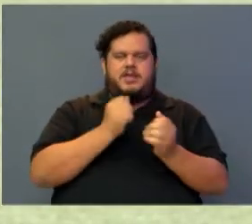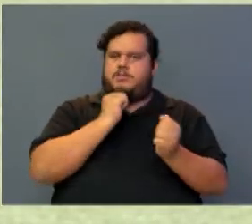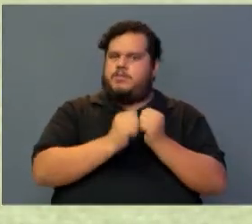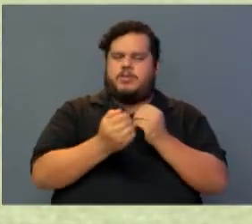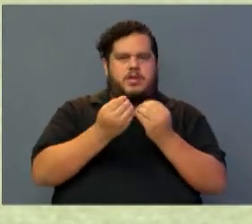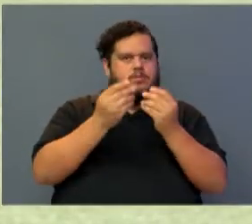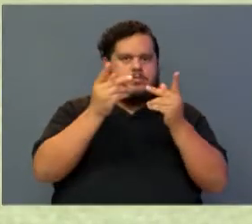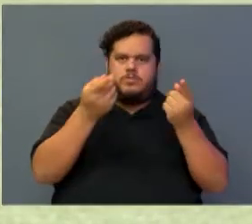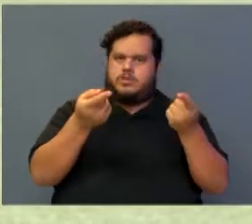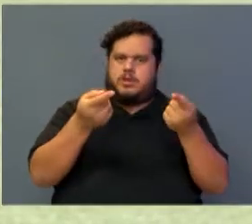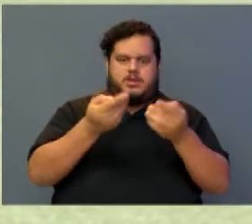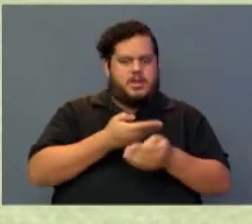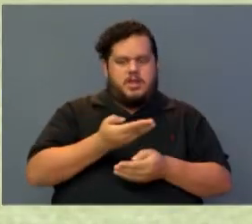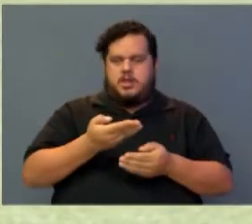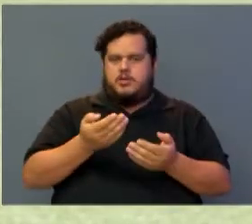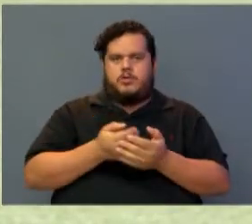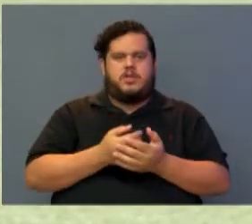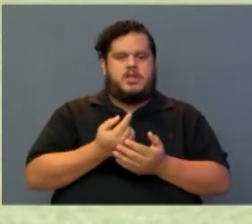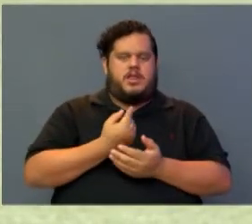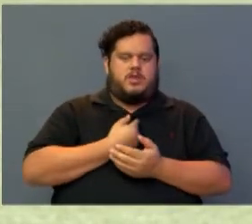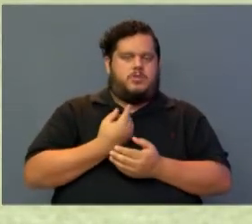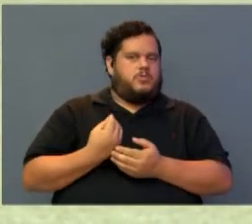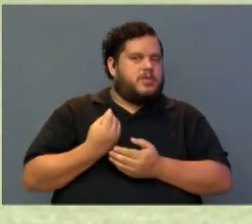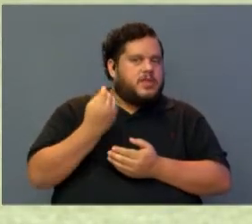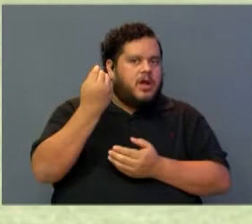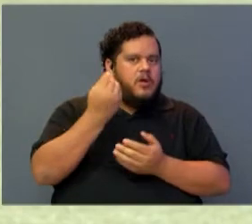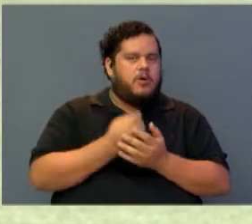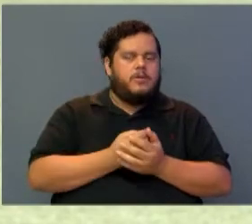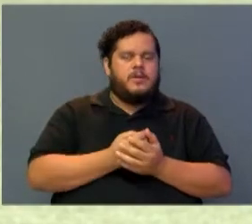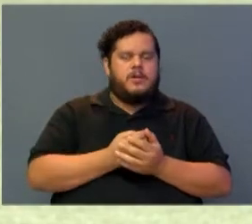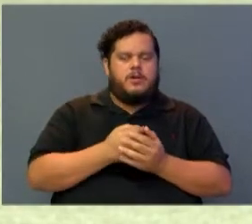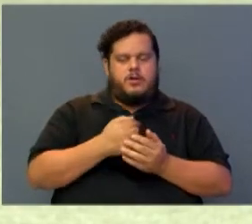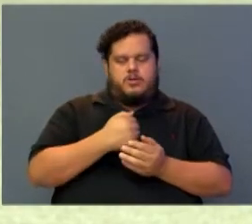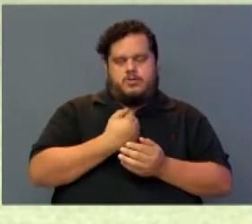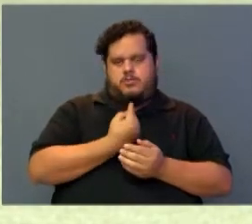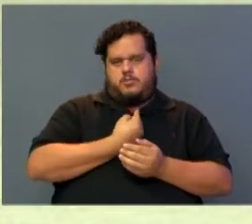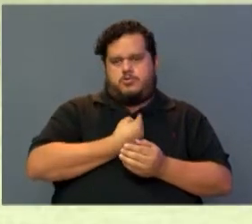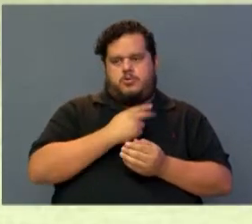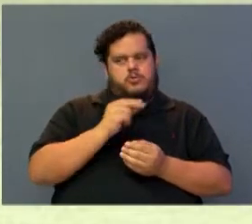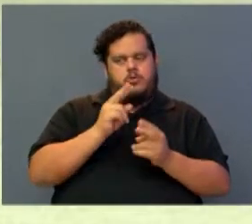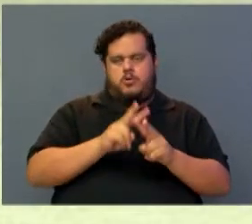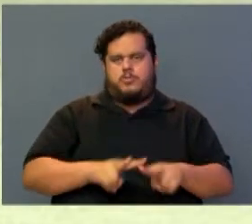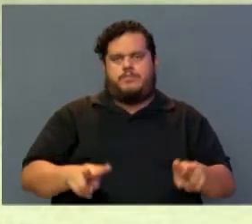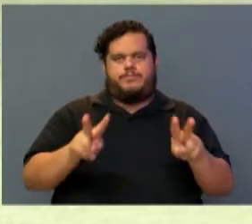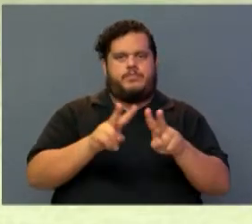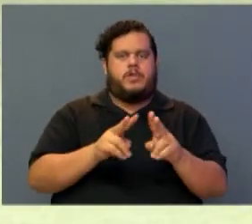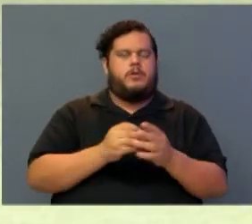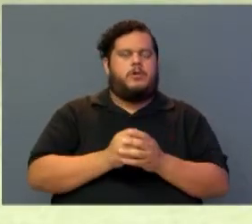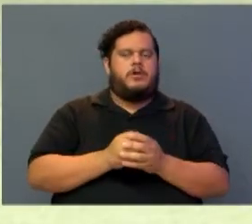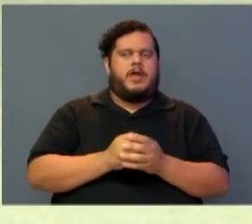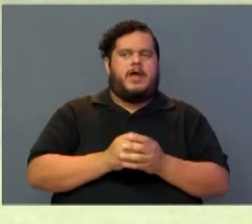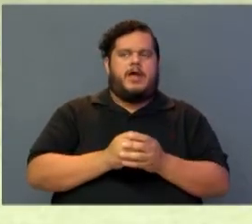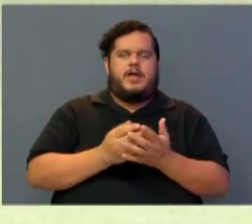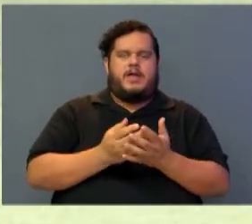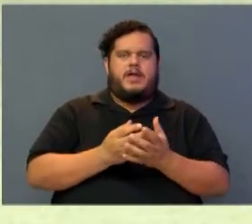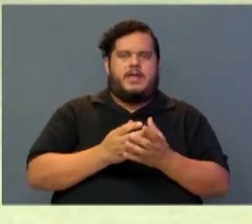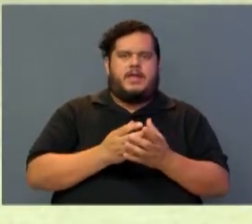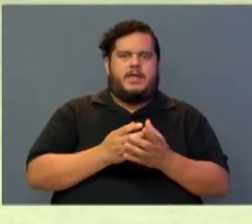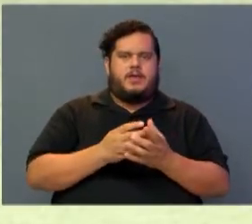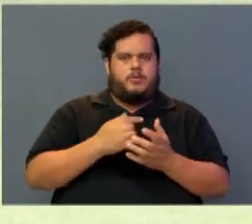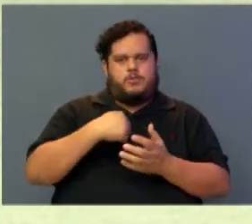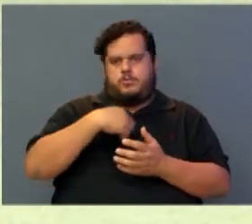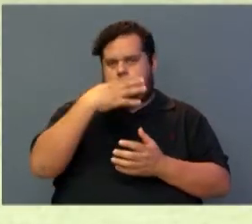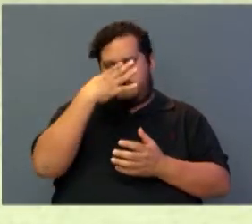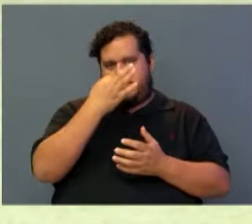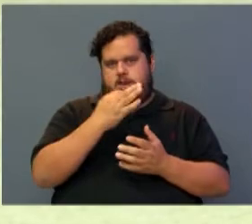cosas por la mente, le pasa a uno y uno está joven y uno no valora tal vez la magnitud o uno cree que todo